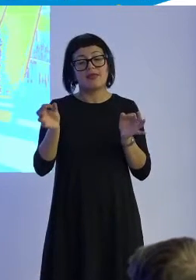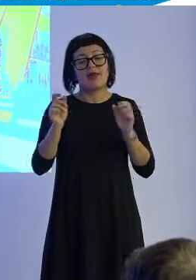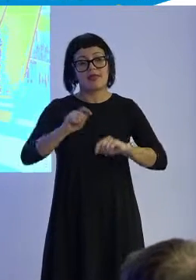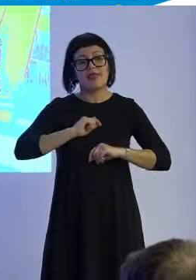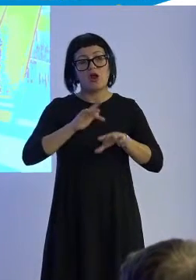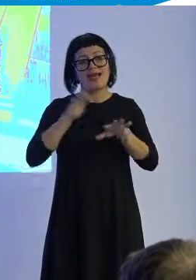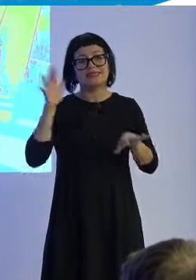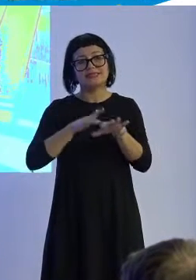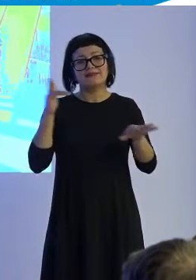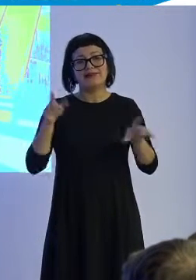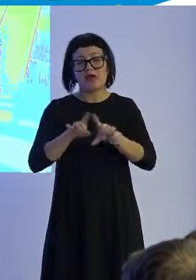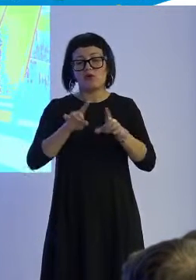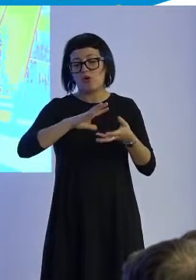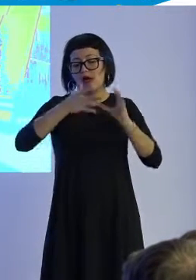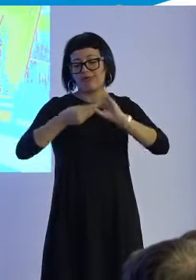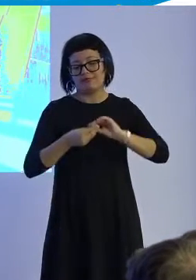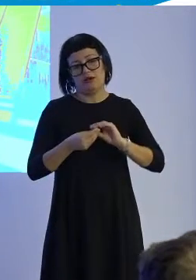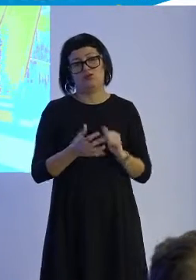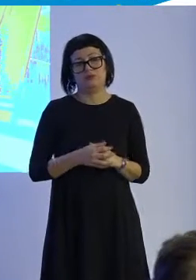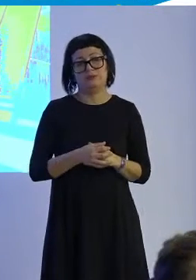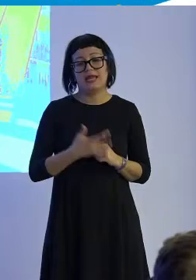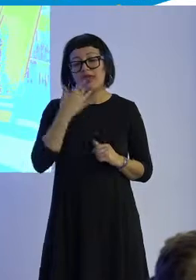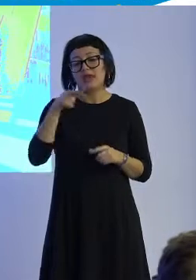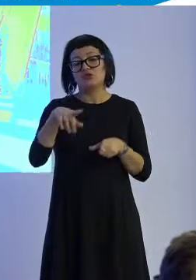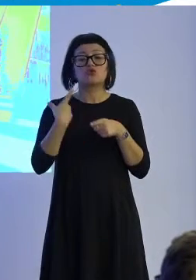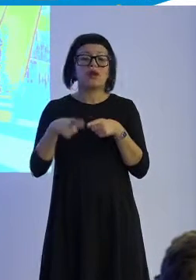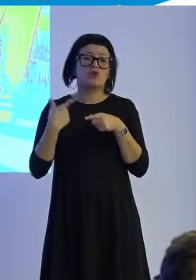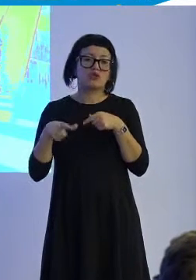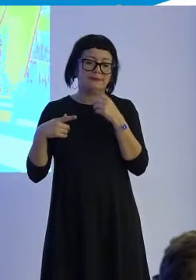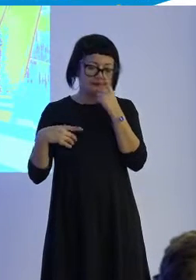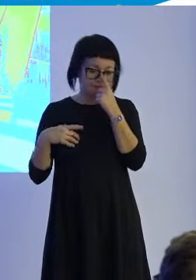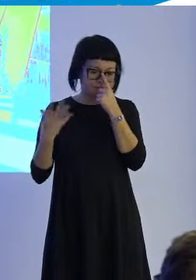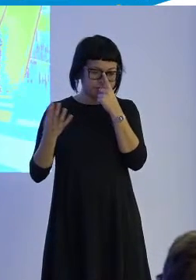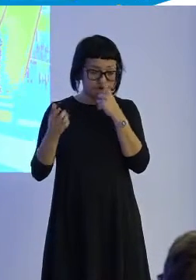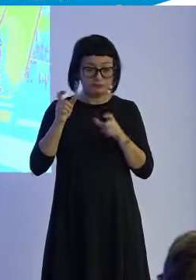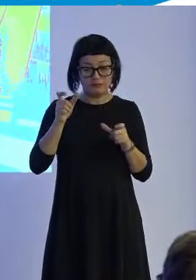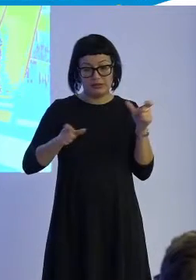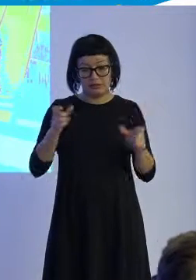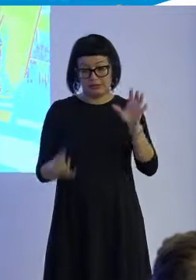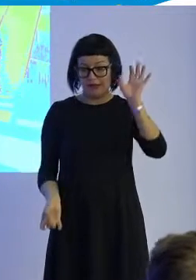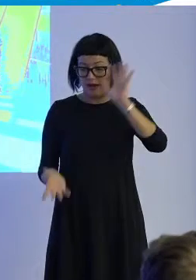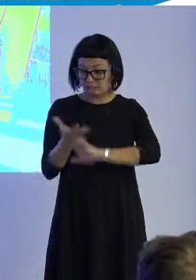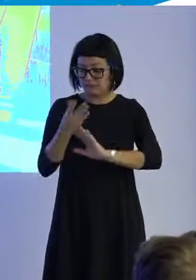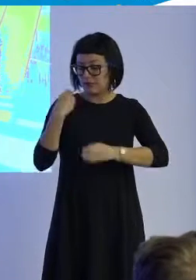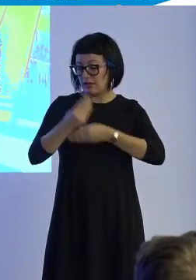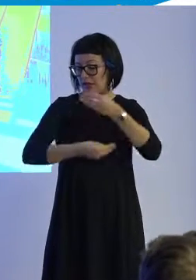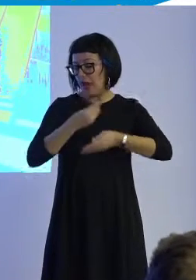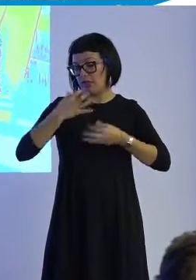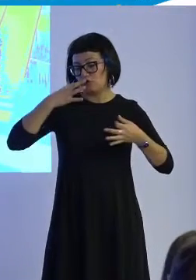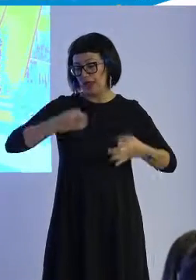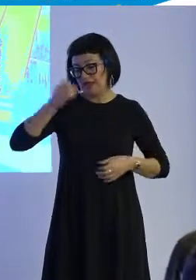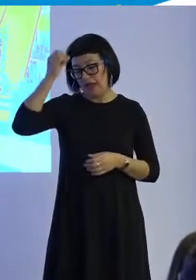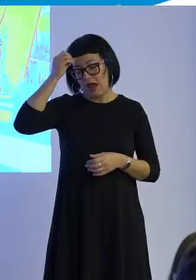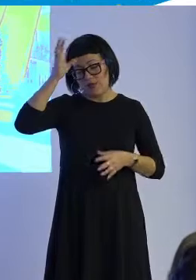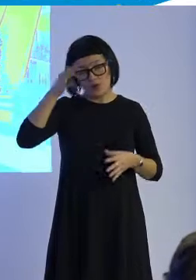la sensibilidad de ver cómo adaptar estos videojuegos. Y eso es una cosa que los que estamos haciendo realidad virtual y realidad aumentada nos viene muy bien, porque